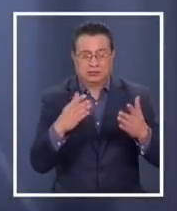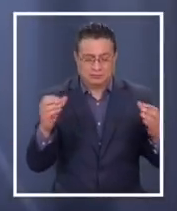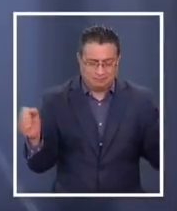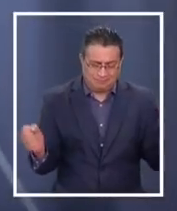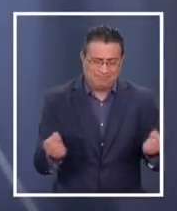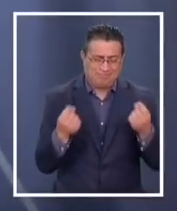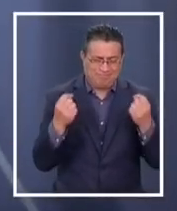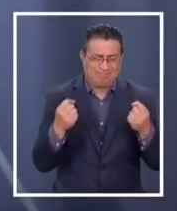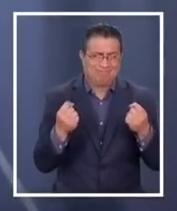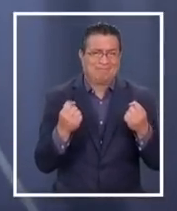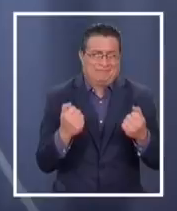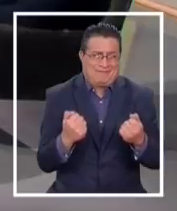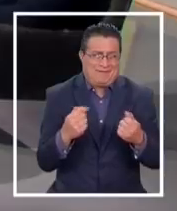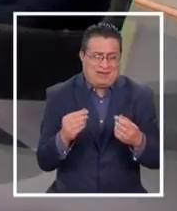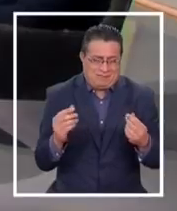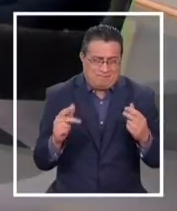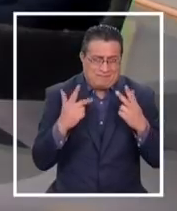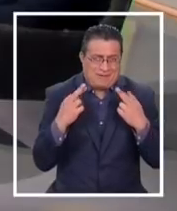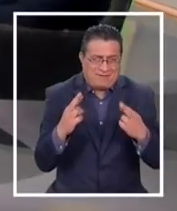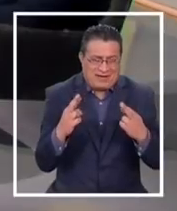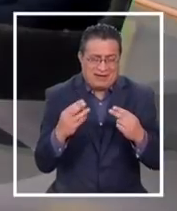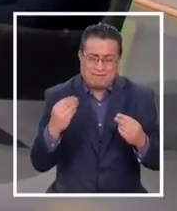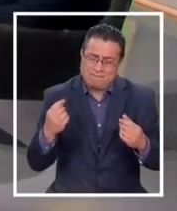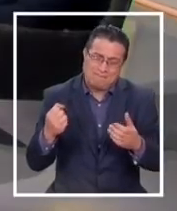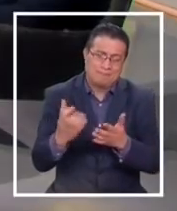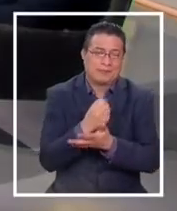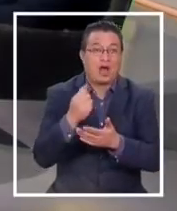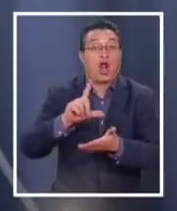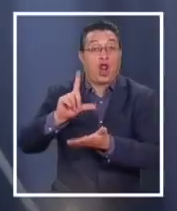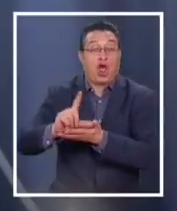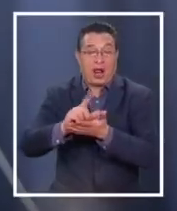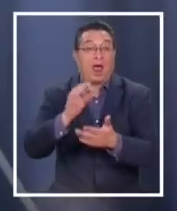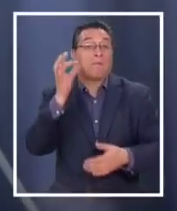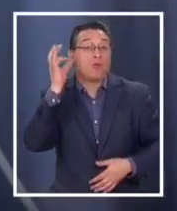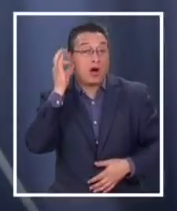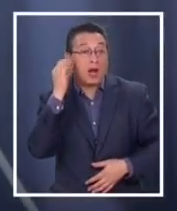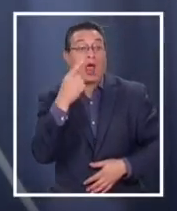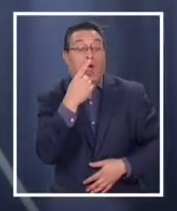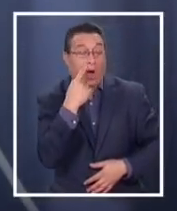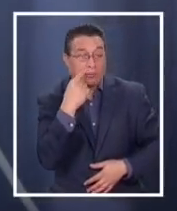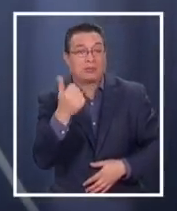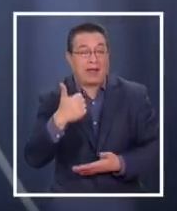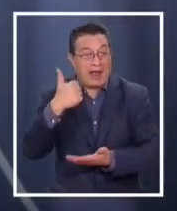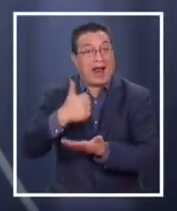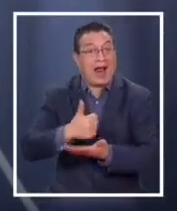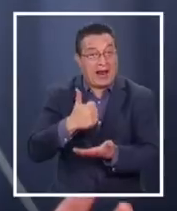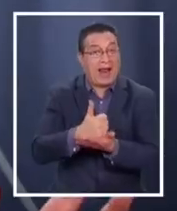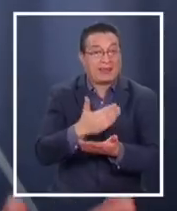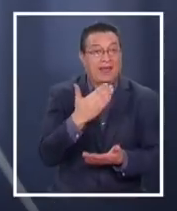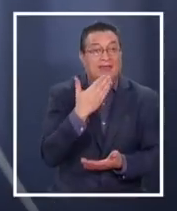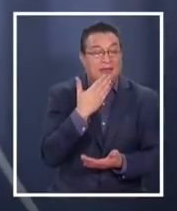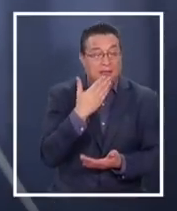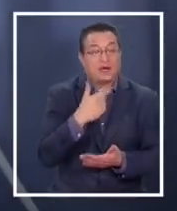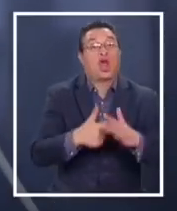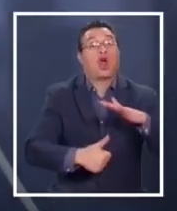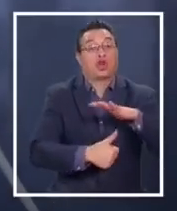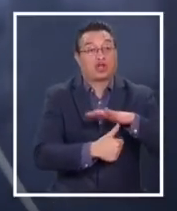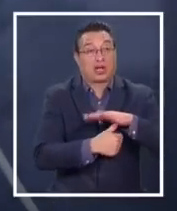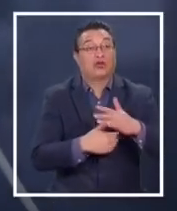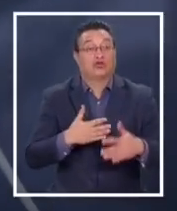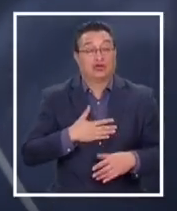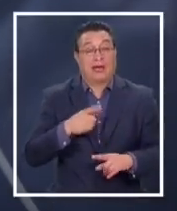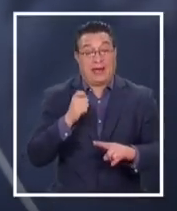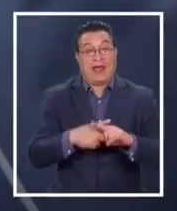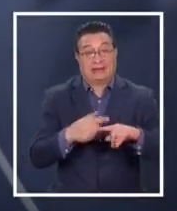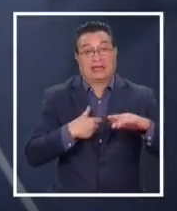no hemos olvidado de las elecciones locales, de las mujeres y hombres que son candidatos a alcaldes y especialmente concejales. Yo fui